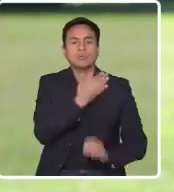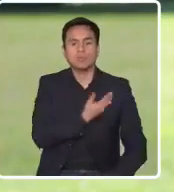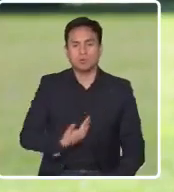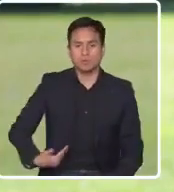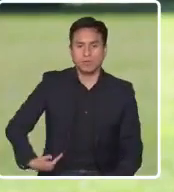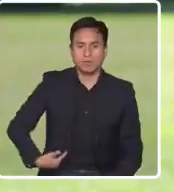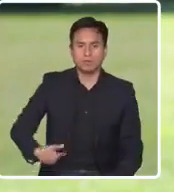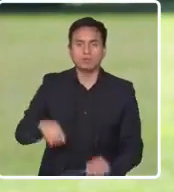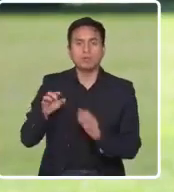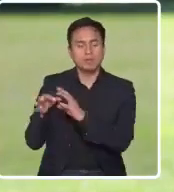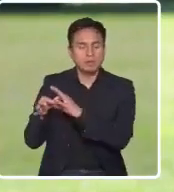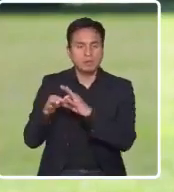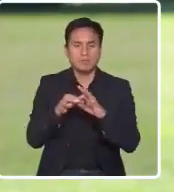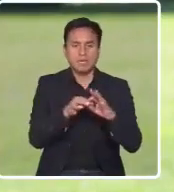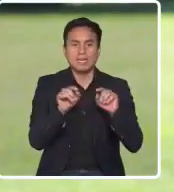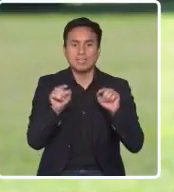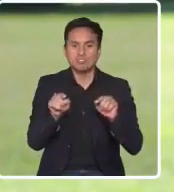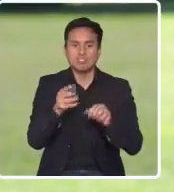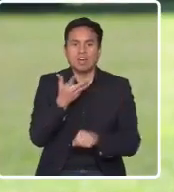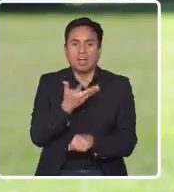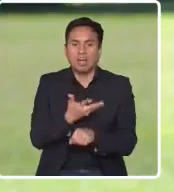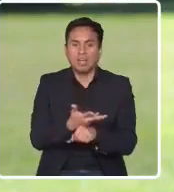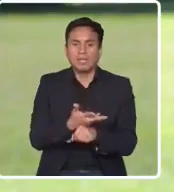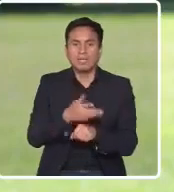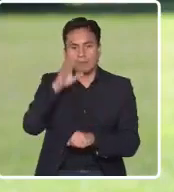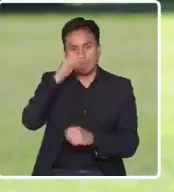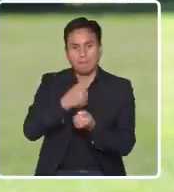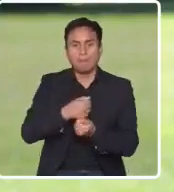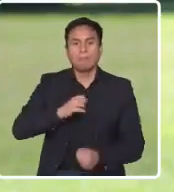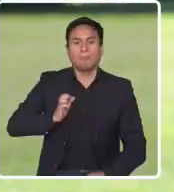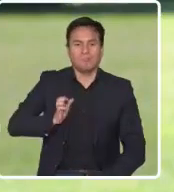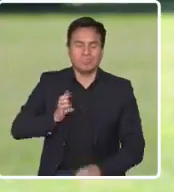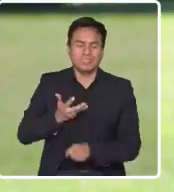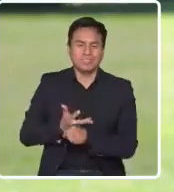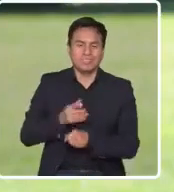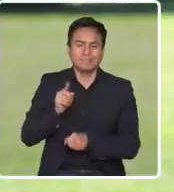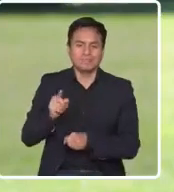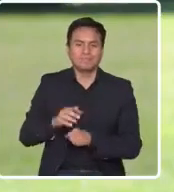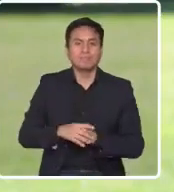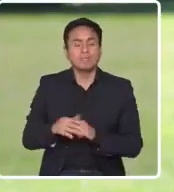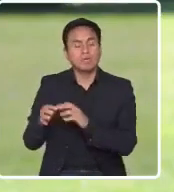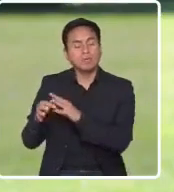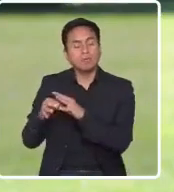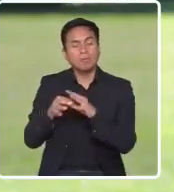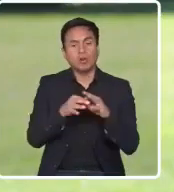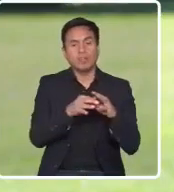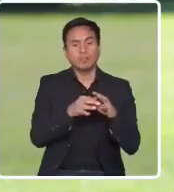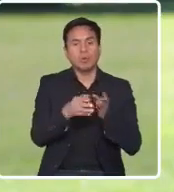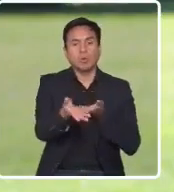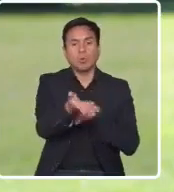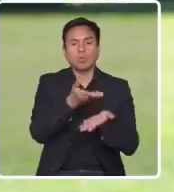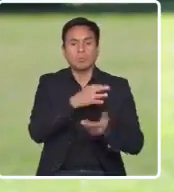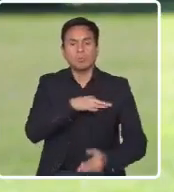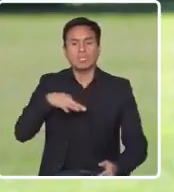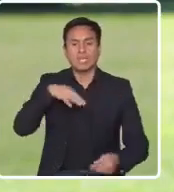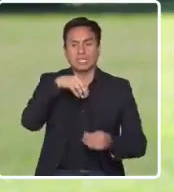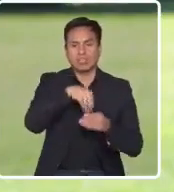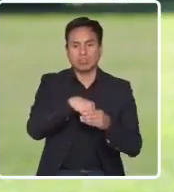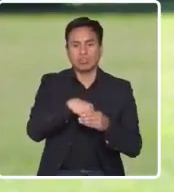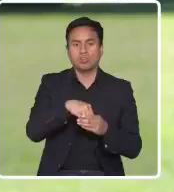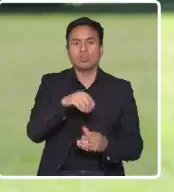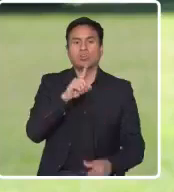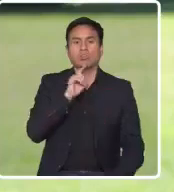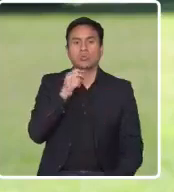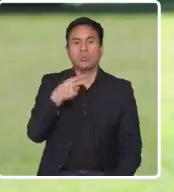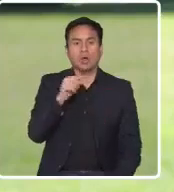gobierno, para eso están las policías. Por eso, en conjunto con la ministra del Interior, Carolina